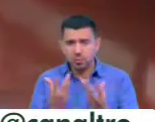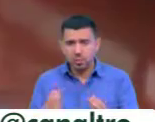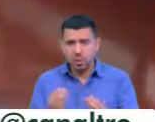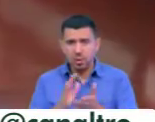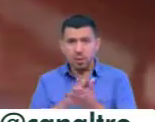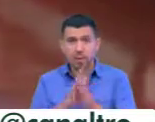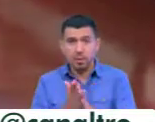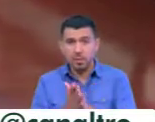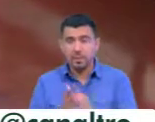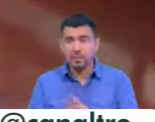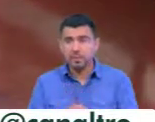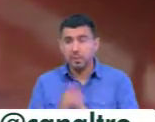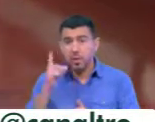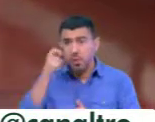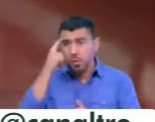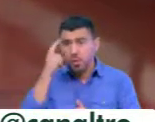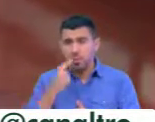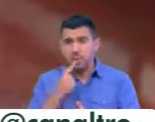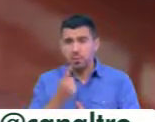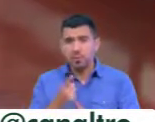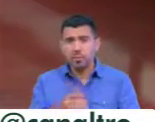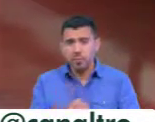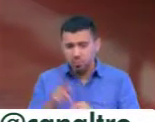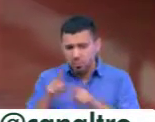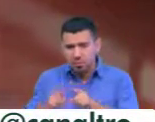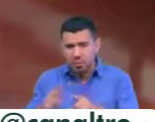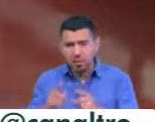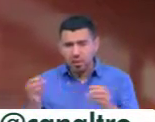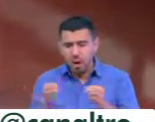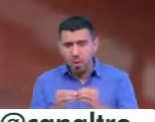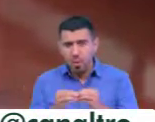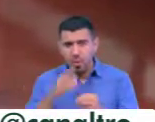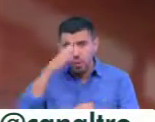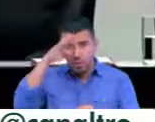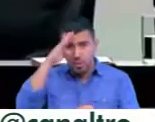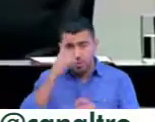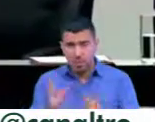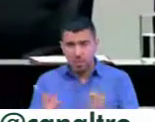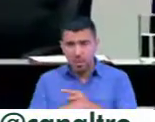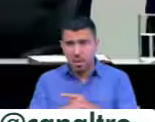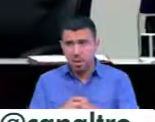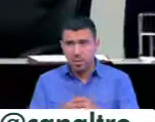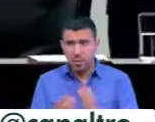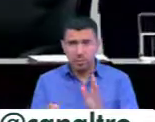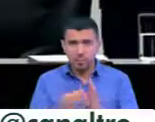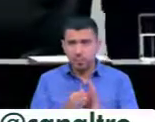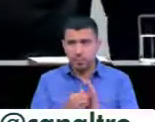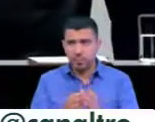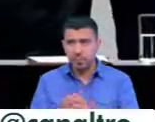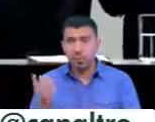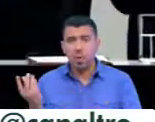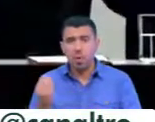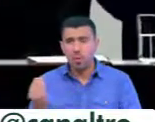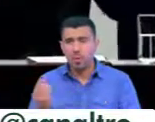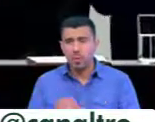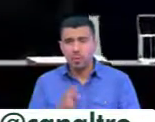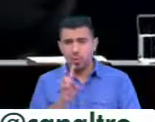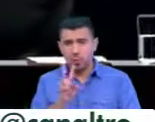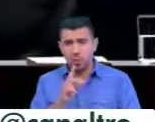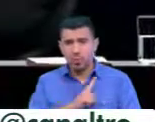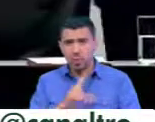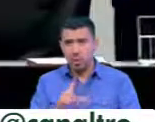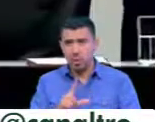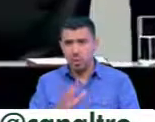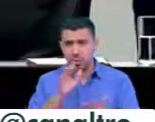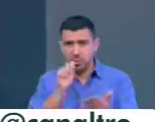según el gobierno habrá algunos cambios en el acuerdo de la habana que serán incluidos una vez la comisión de los dos líderes tenga un